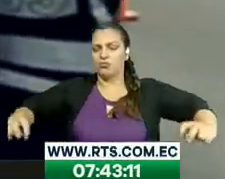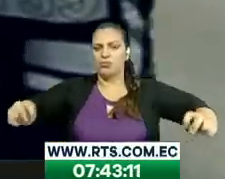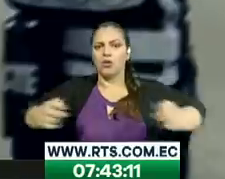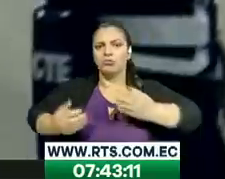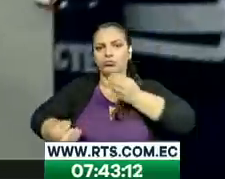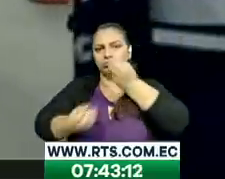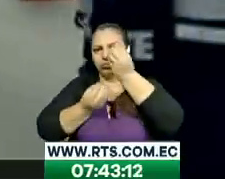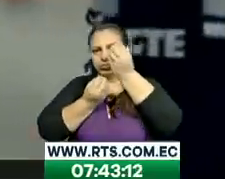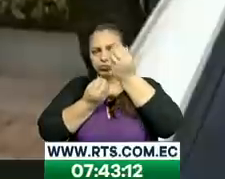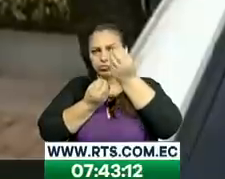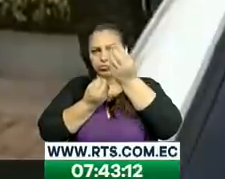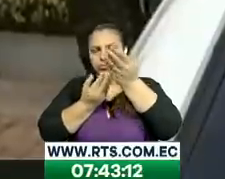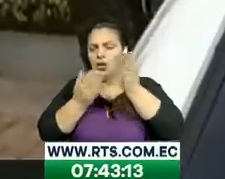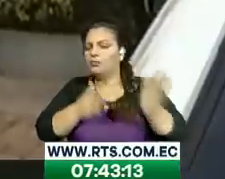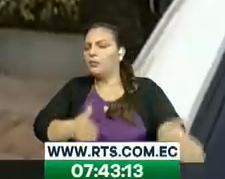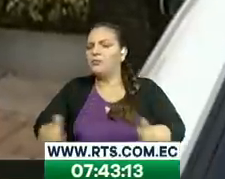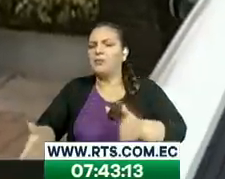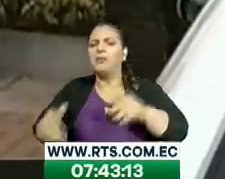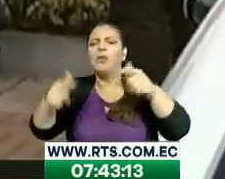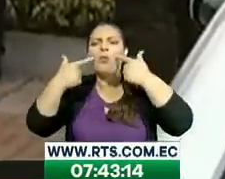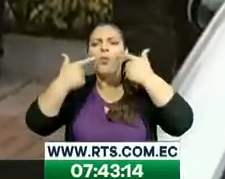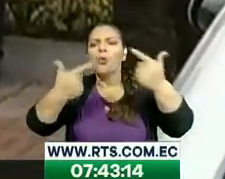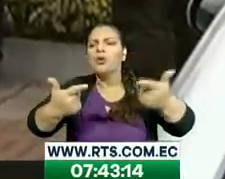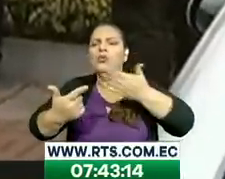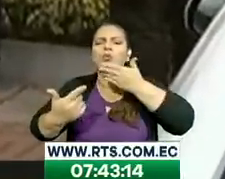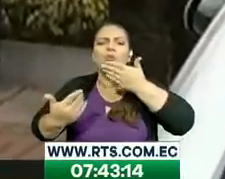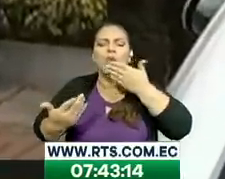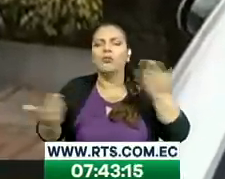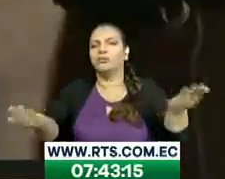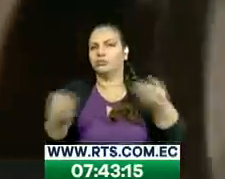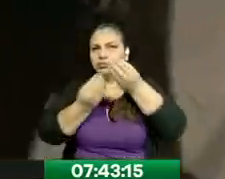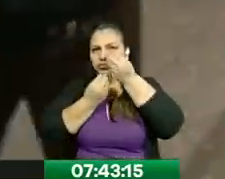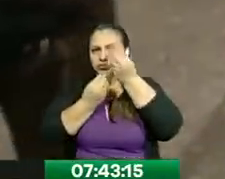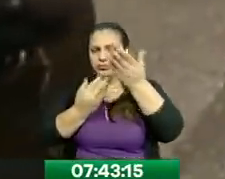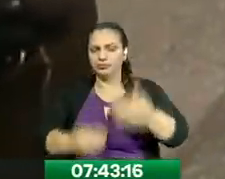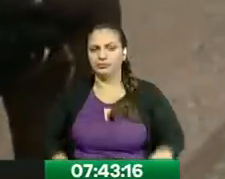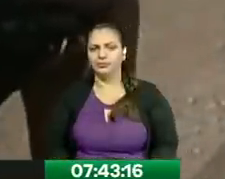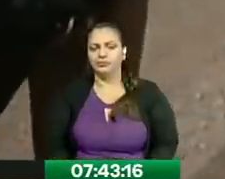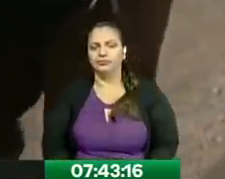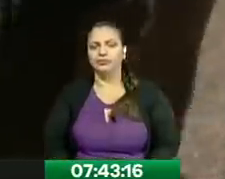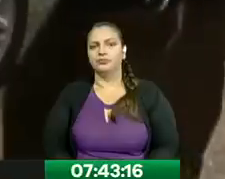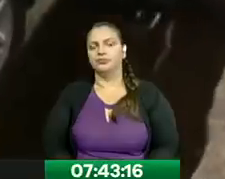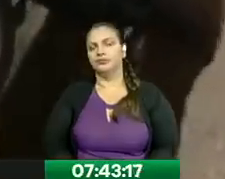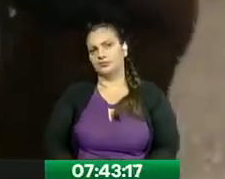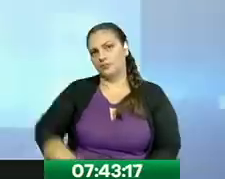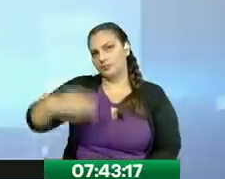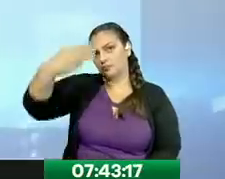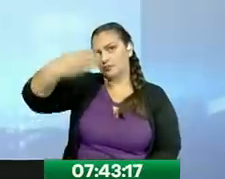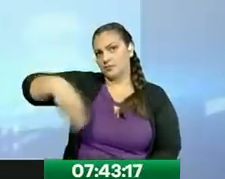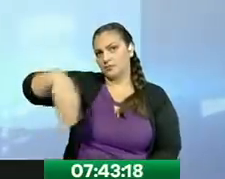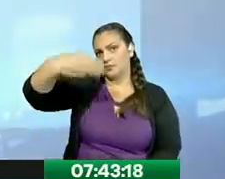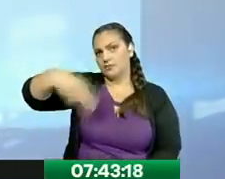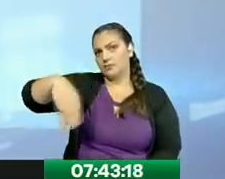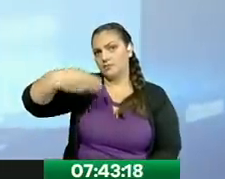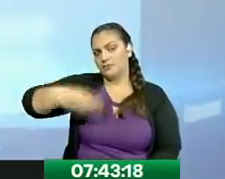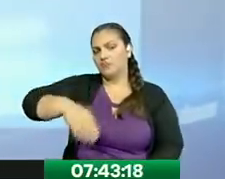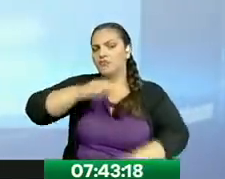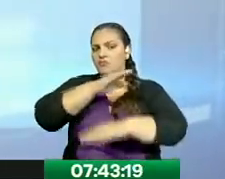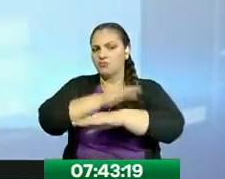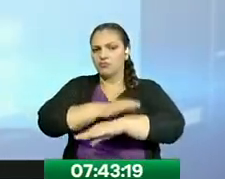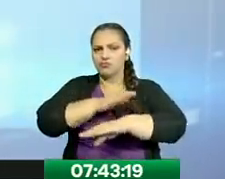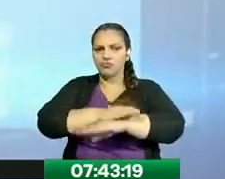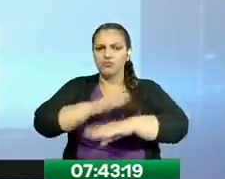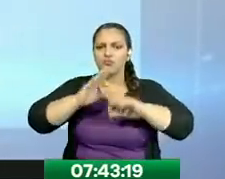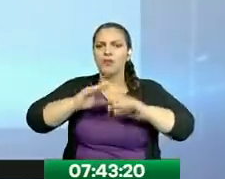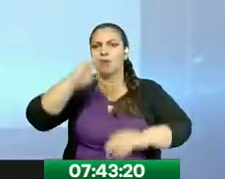5 de noviembre a las 6 horas la policía desplegará a los uniformados para el control cuatro mil 500